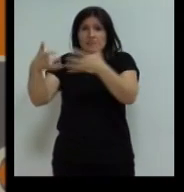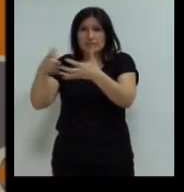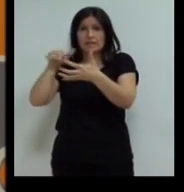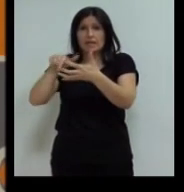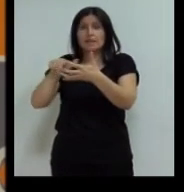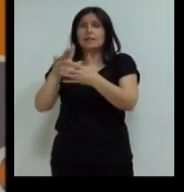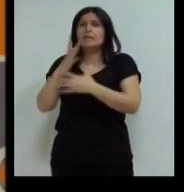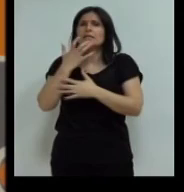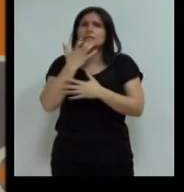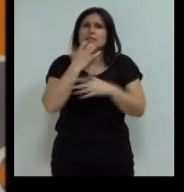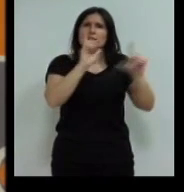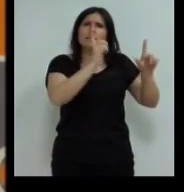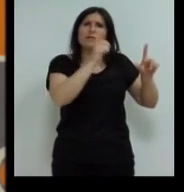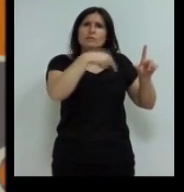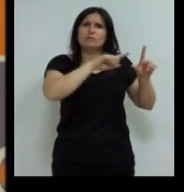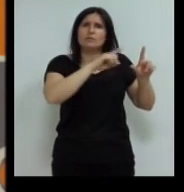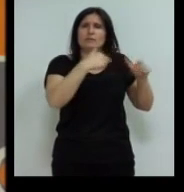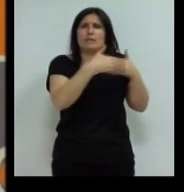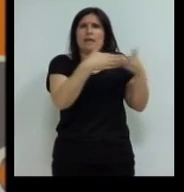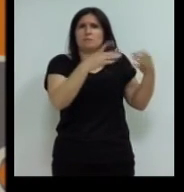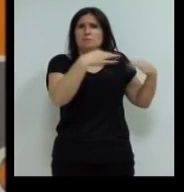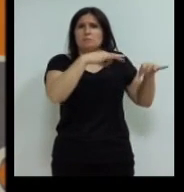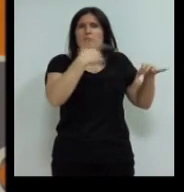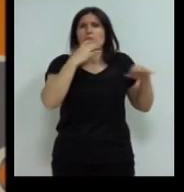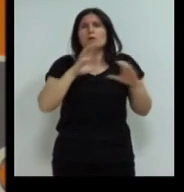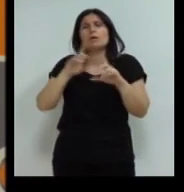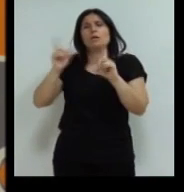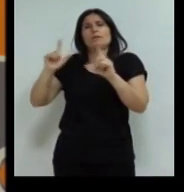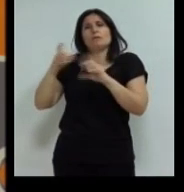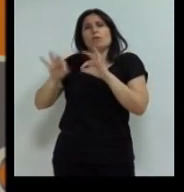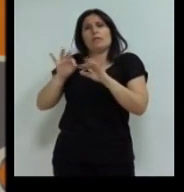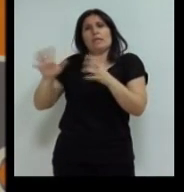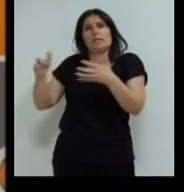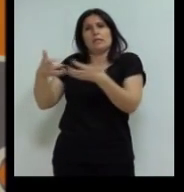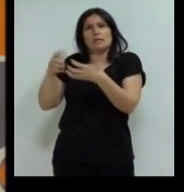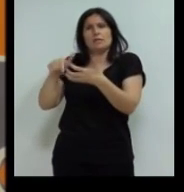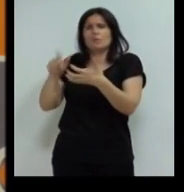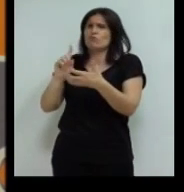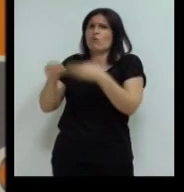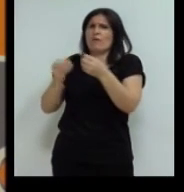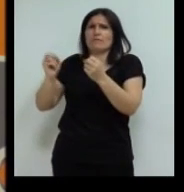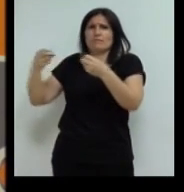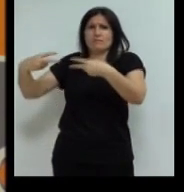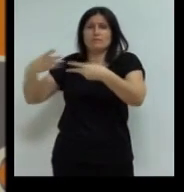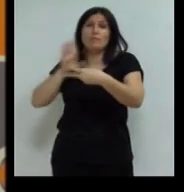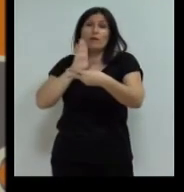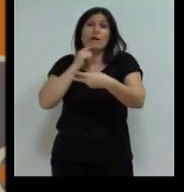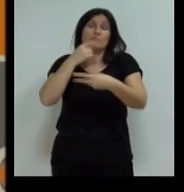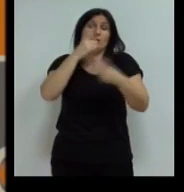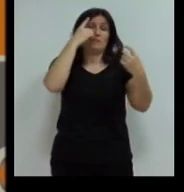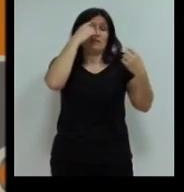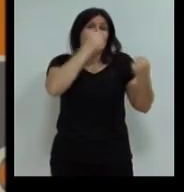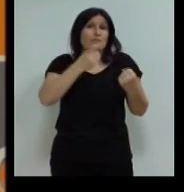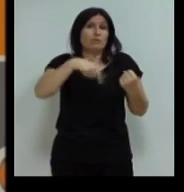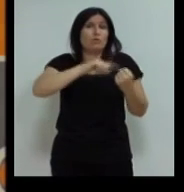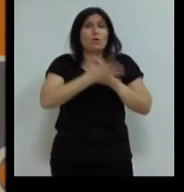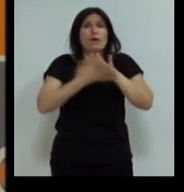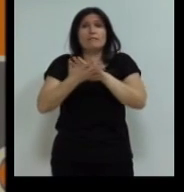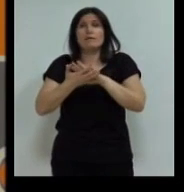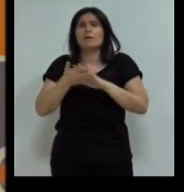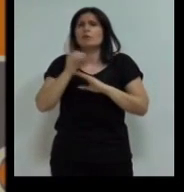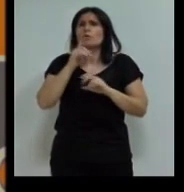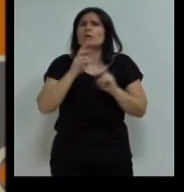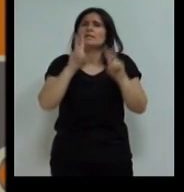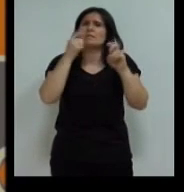las televisiones en abierto sí lo hace, pero no las televisiones a la carta, cuando en principio, tal como comentaban aquí los expertos, no es un problema